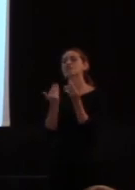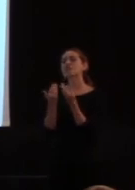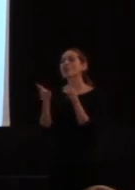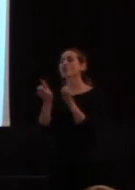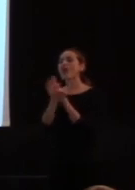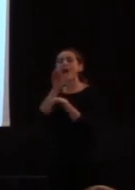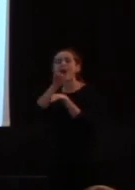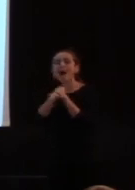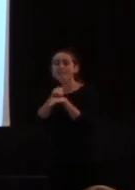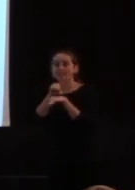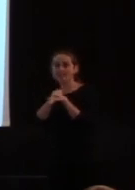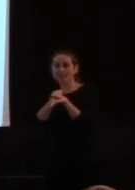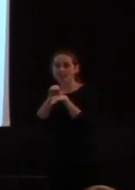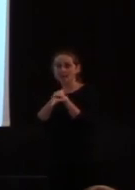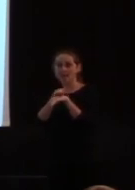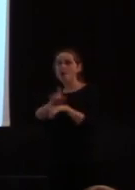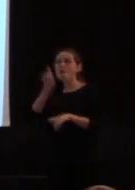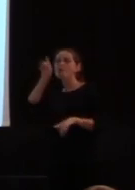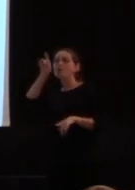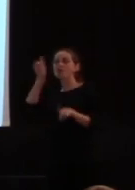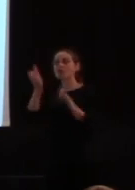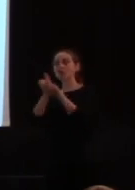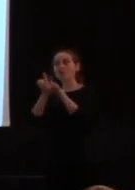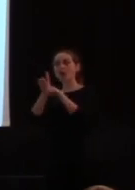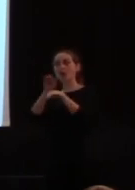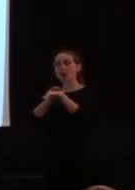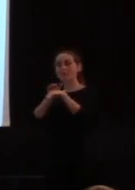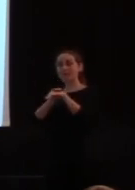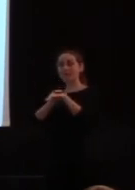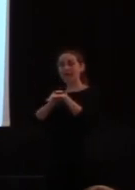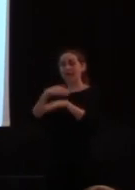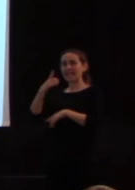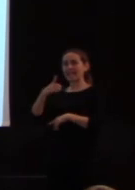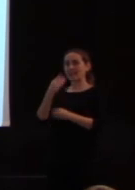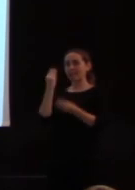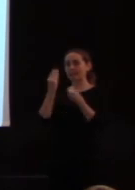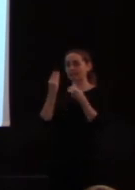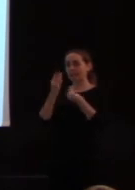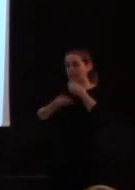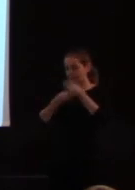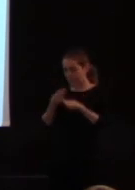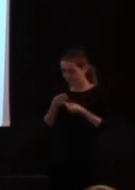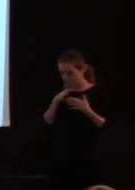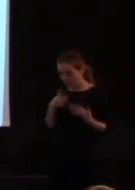una amiga. Entonces, claro, digo, ¿yo qué hago ahora?